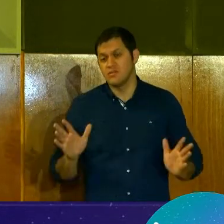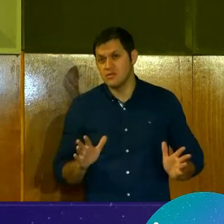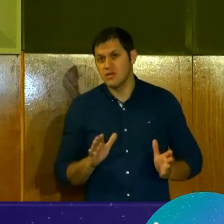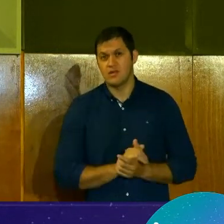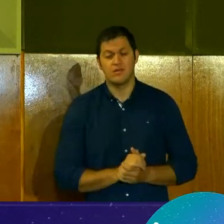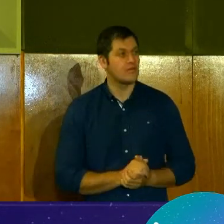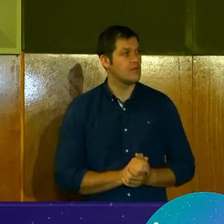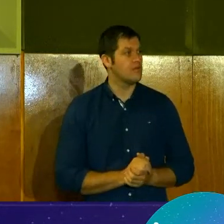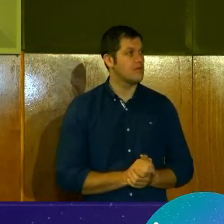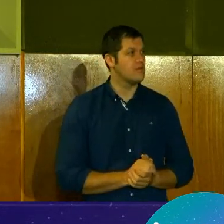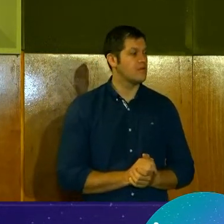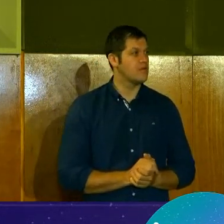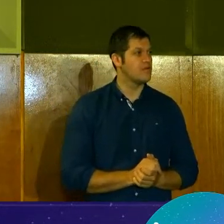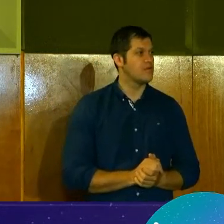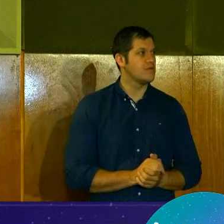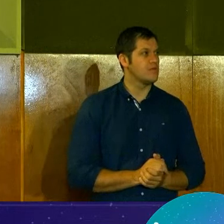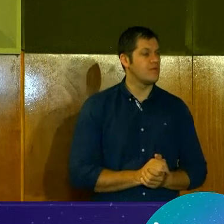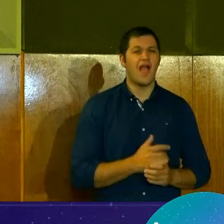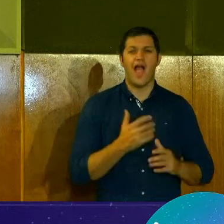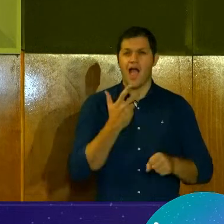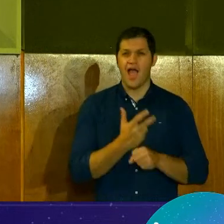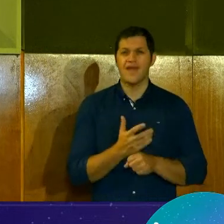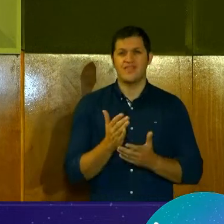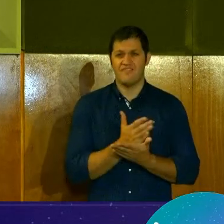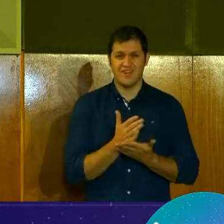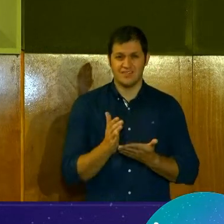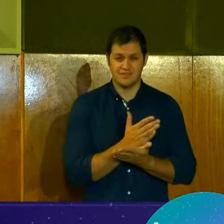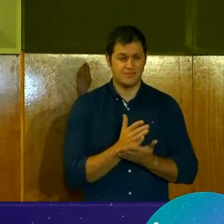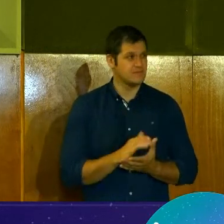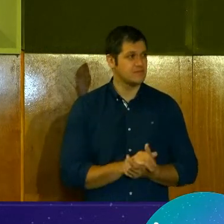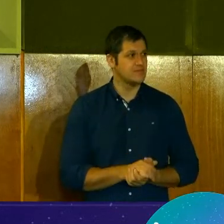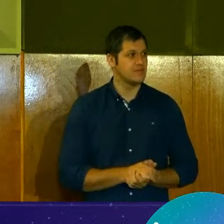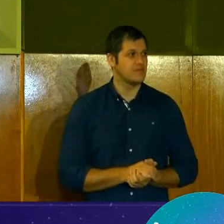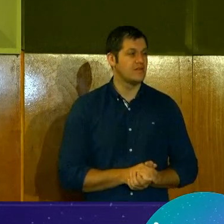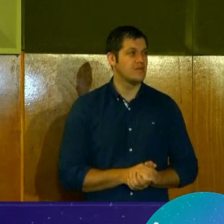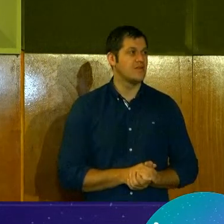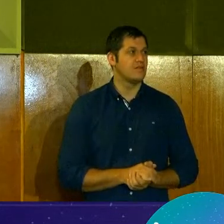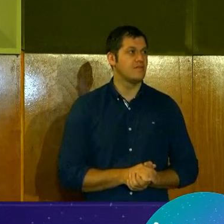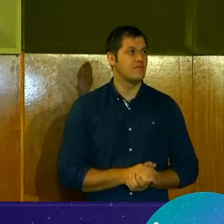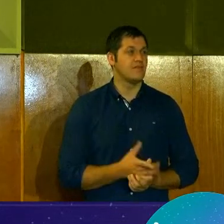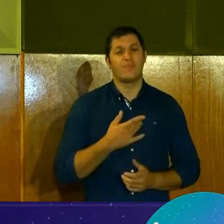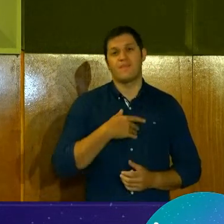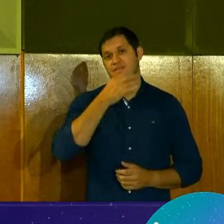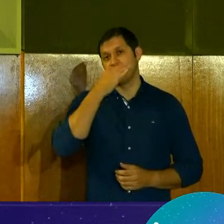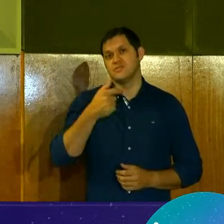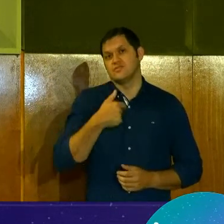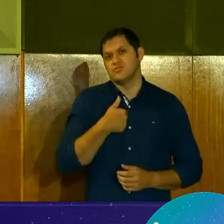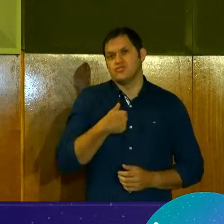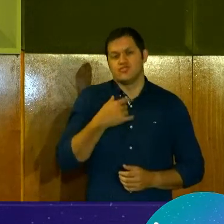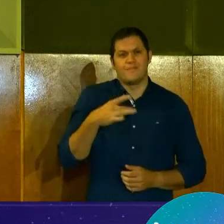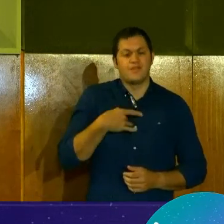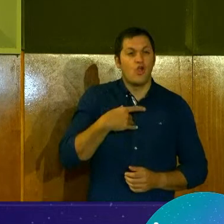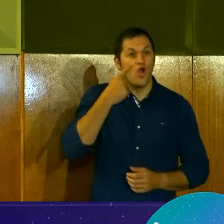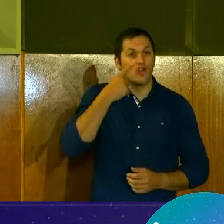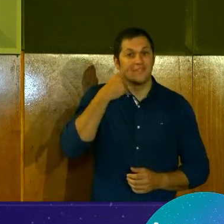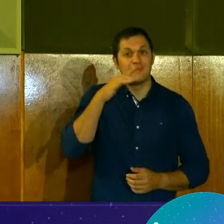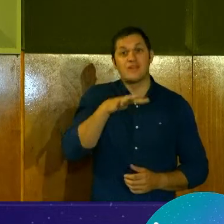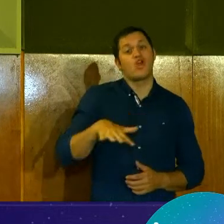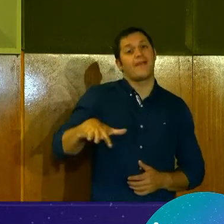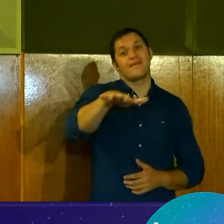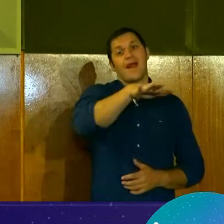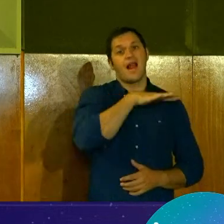historia hayan sido más proclives o no a invisibilizar el trabajo de mujeres astrónomas o por religión por ejemplo